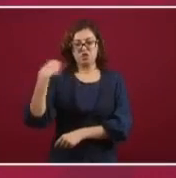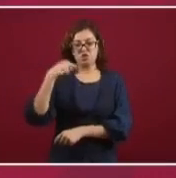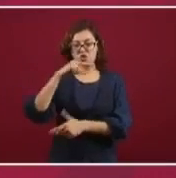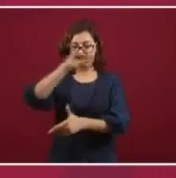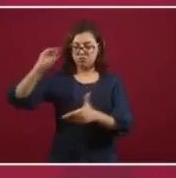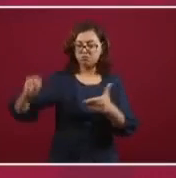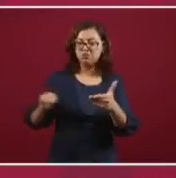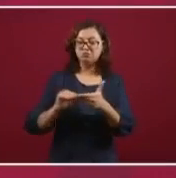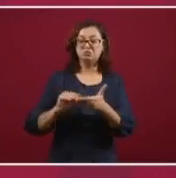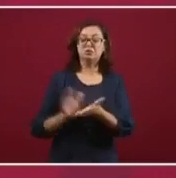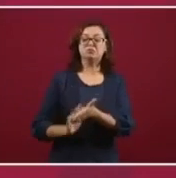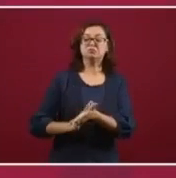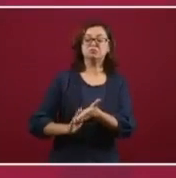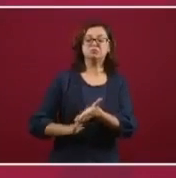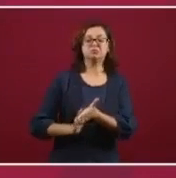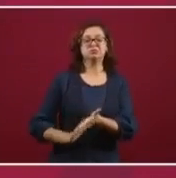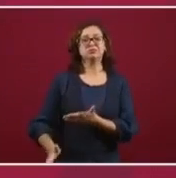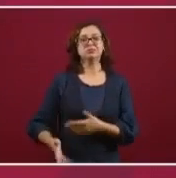en Los Pinos,